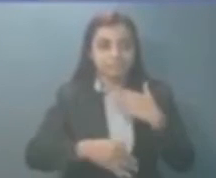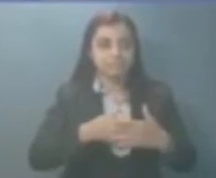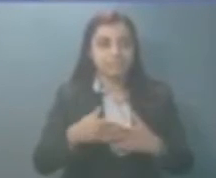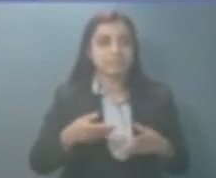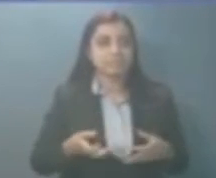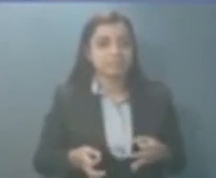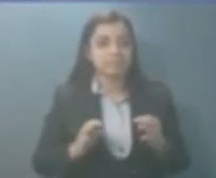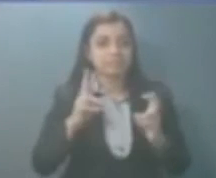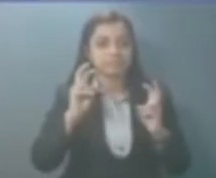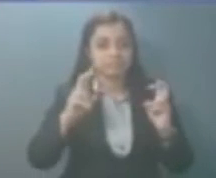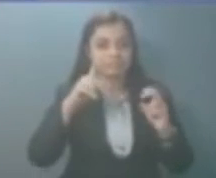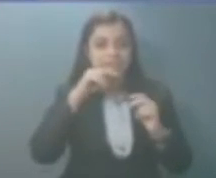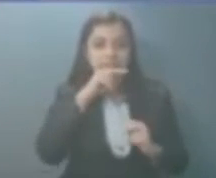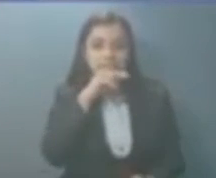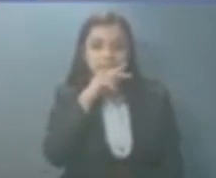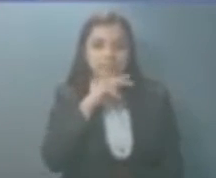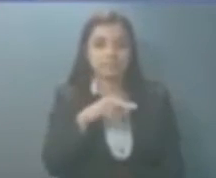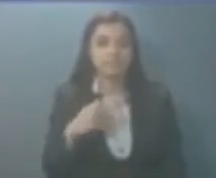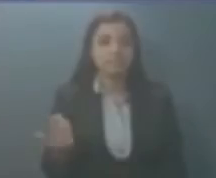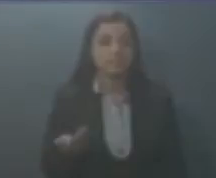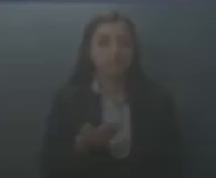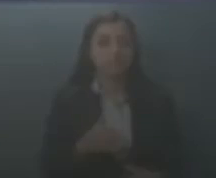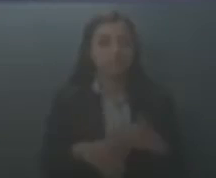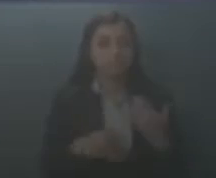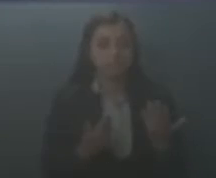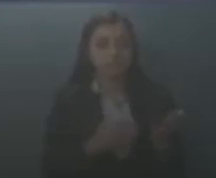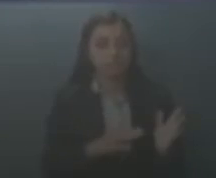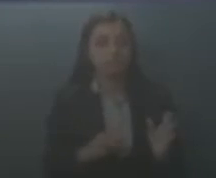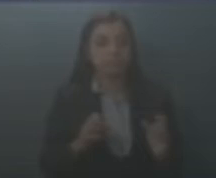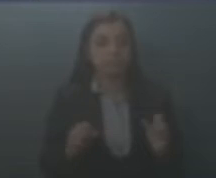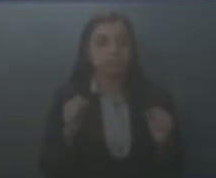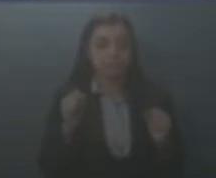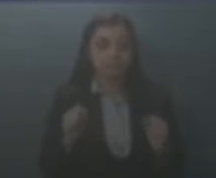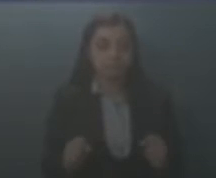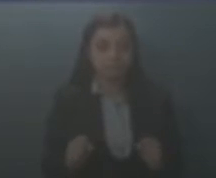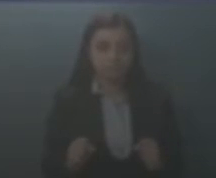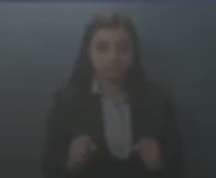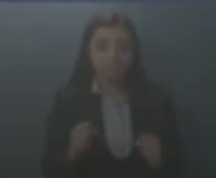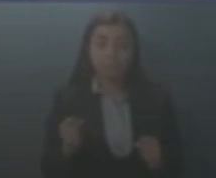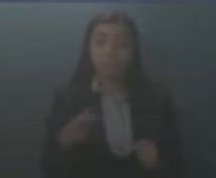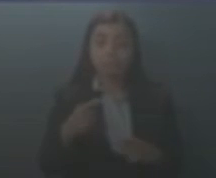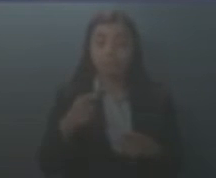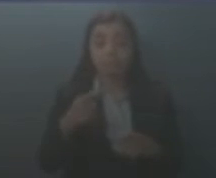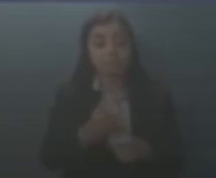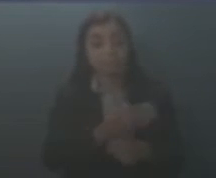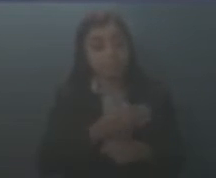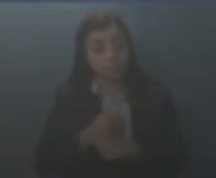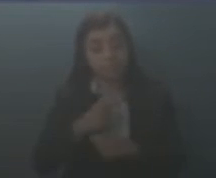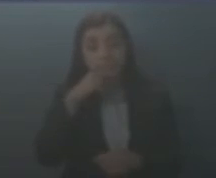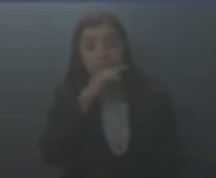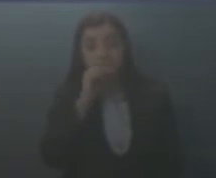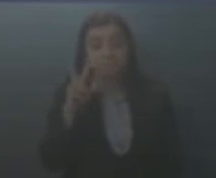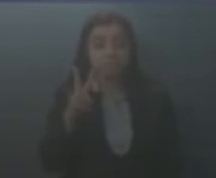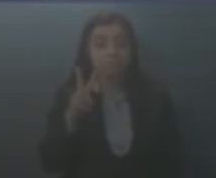de inglés para optar a una plaza que no era esa la especialidad. A eso, como grupo parlamentario del